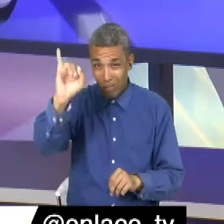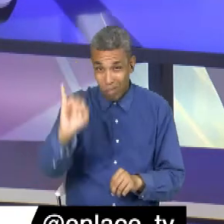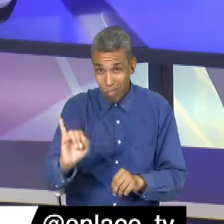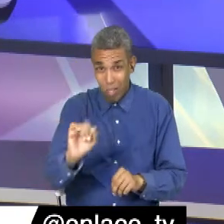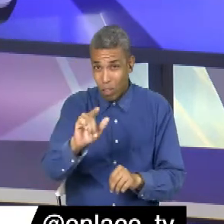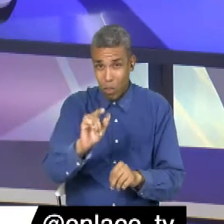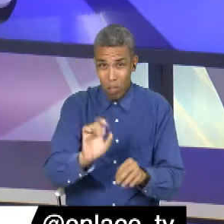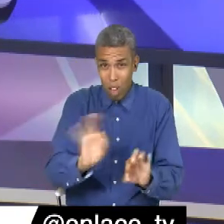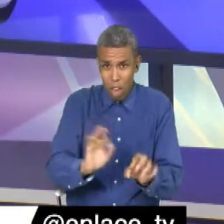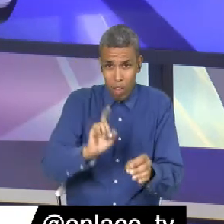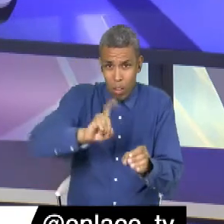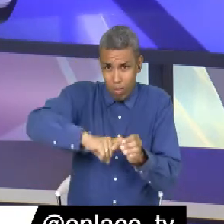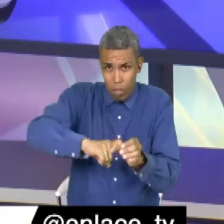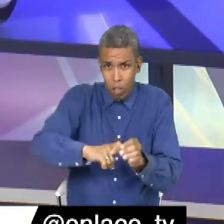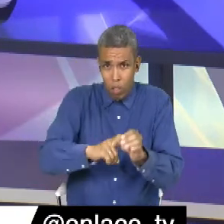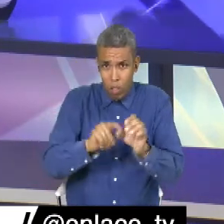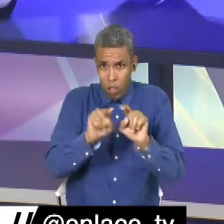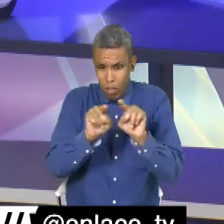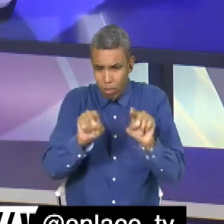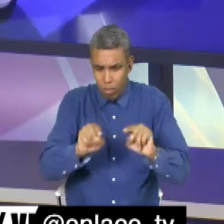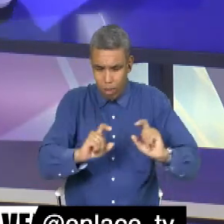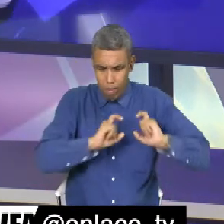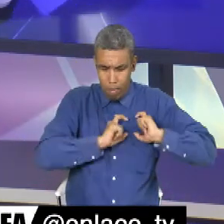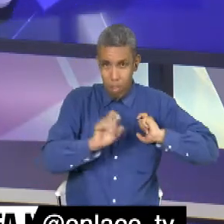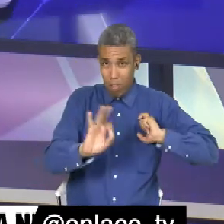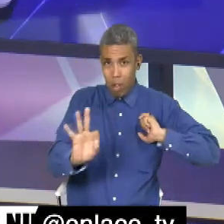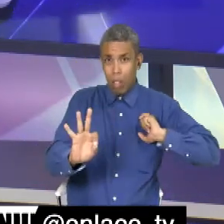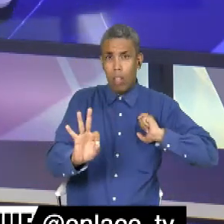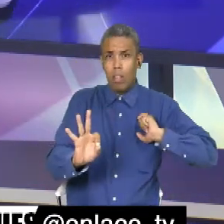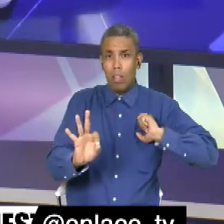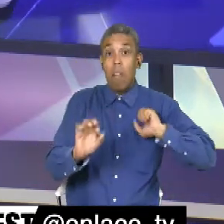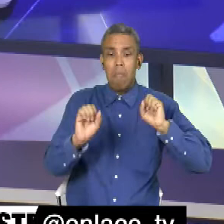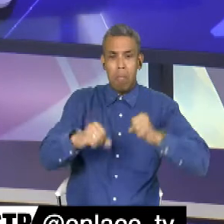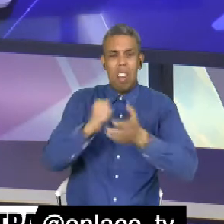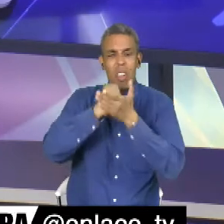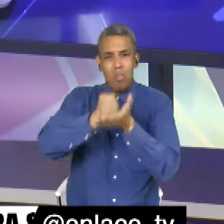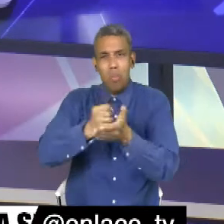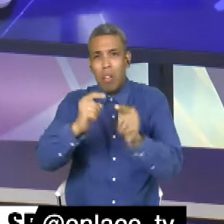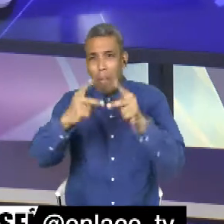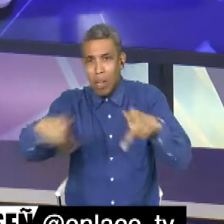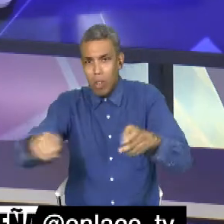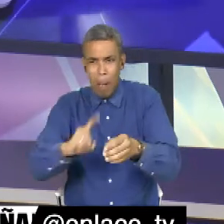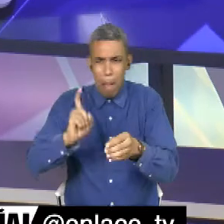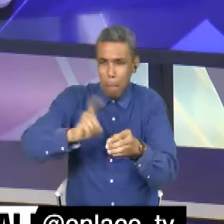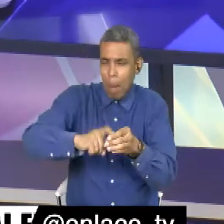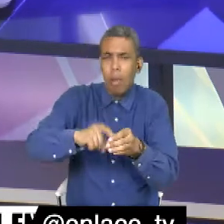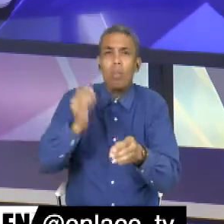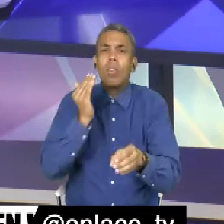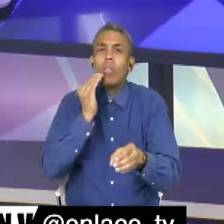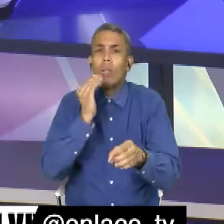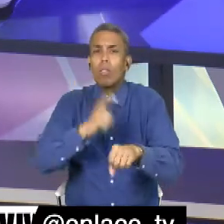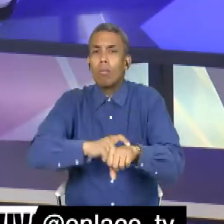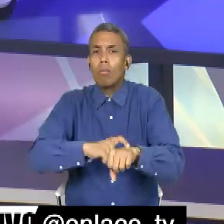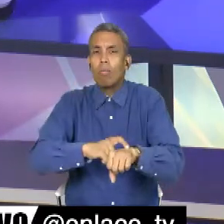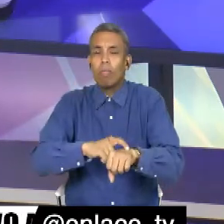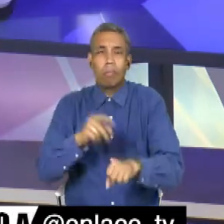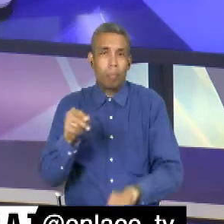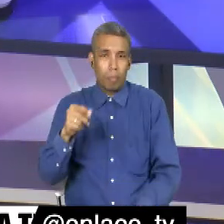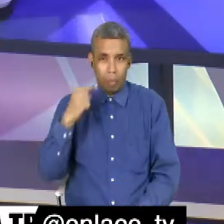hagan. ¿Cuándo, dónde y a qué hora está convocado este evento? Nuestra periodista Neila Cosio nos cuenta. Neila, adelante, buenas